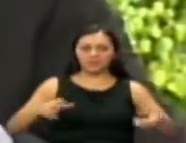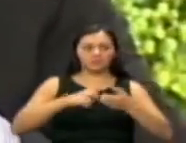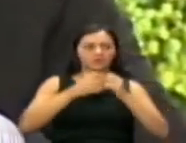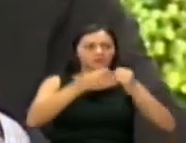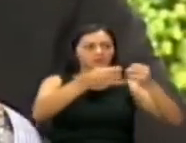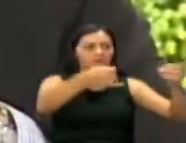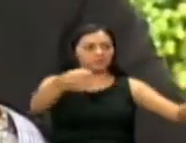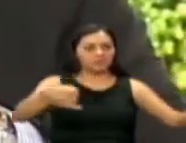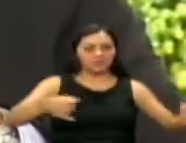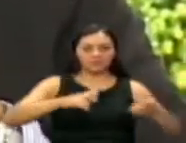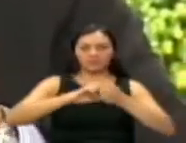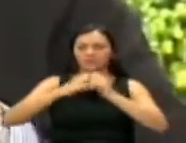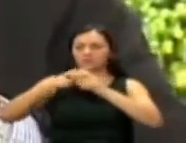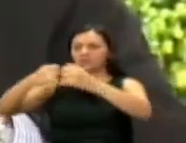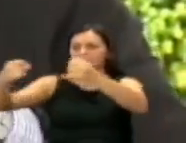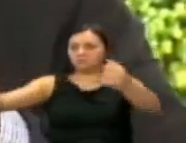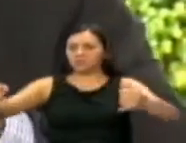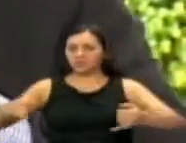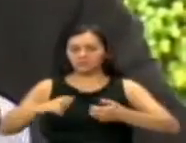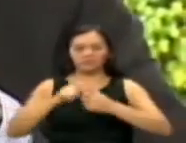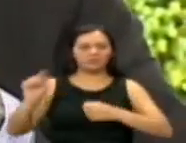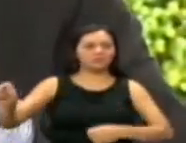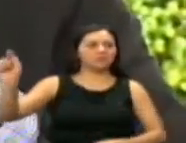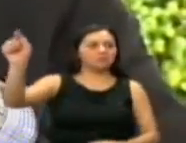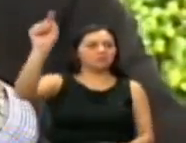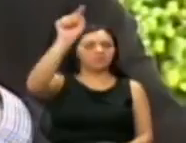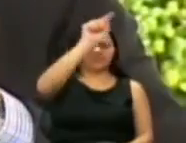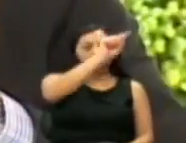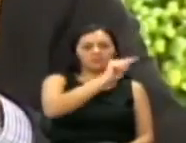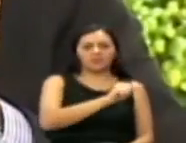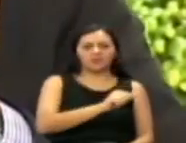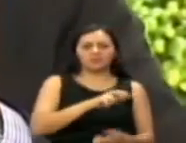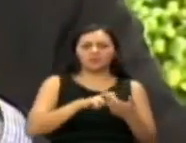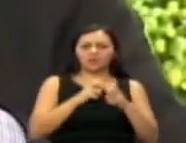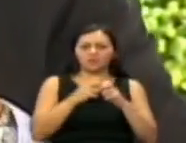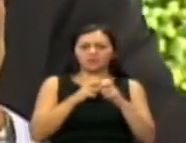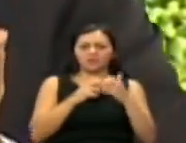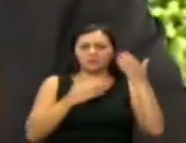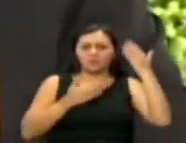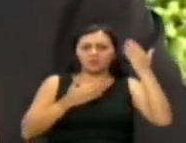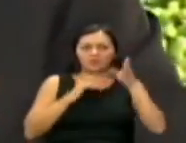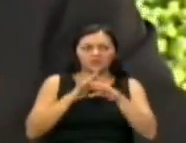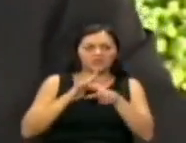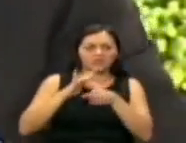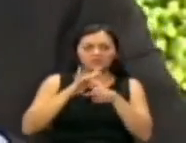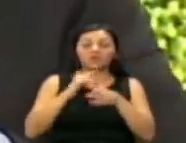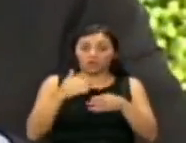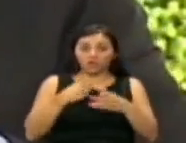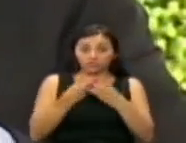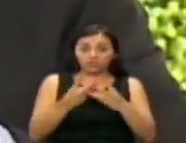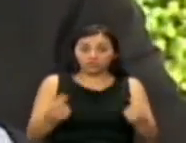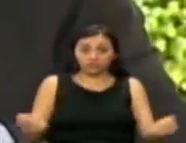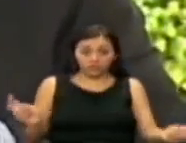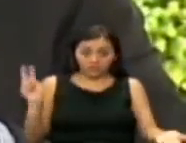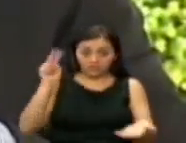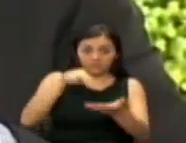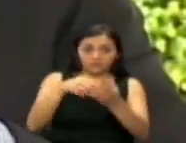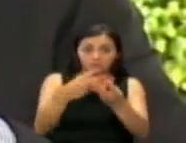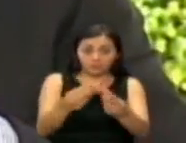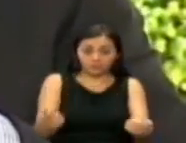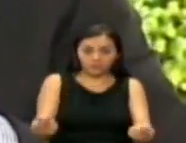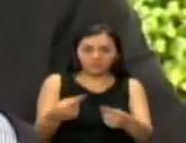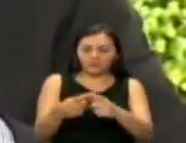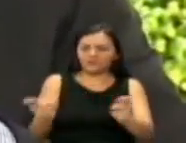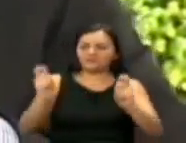enfrenta costos políticos realmente injustos, ¿no? Como que si nosotros estuviéramos creando el problema, nosotros estamos solucionando el problema. Yo recibí un país